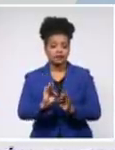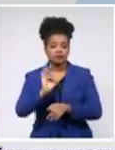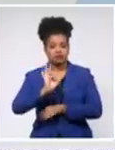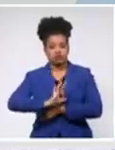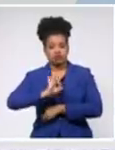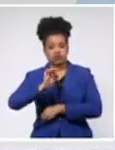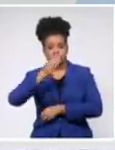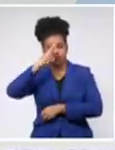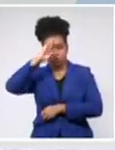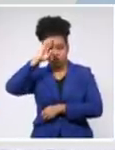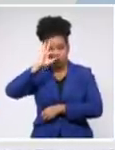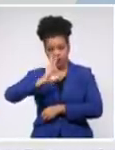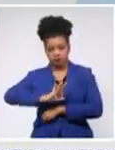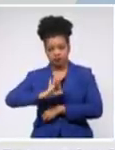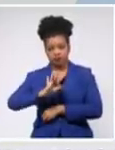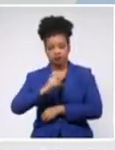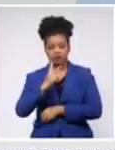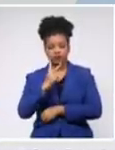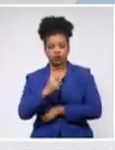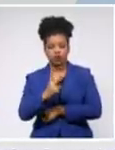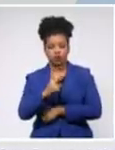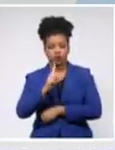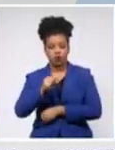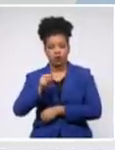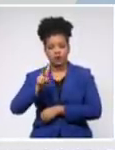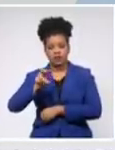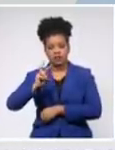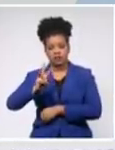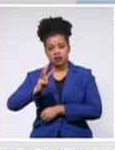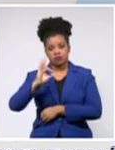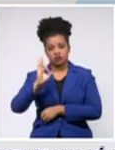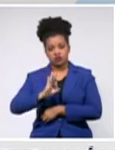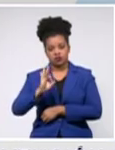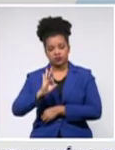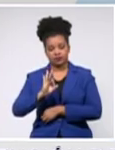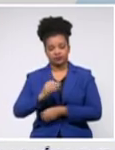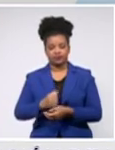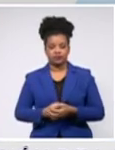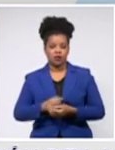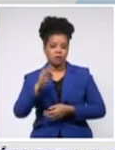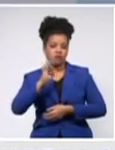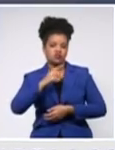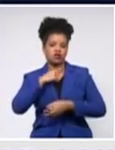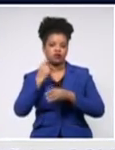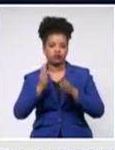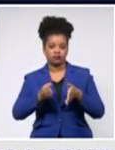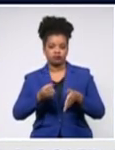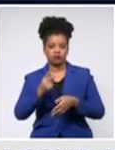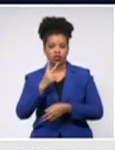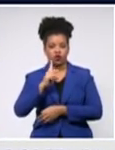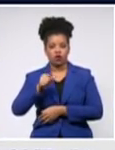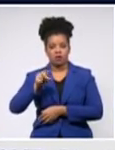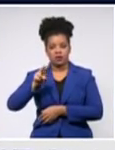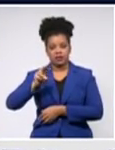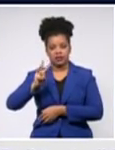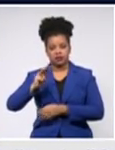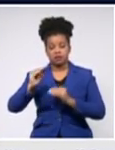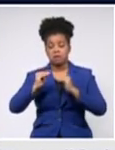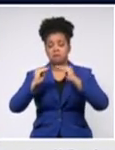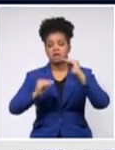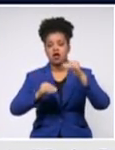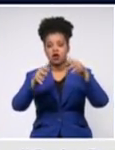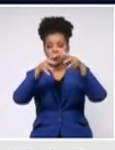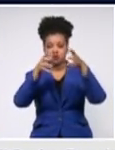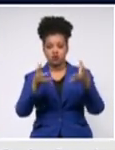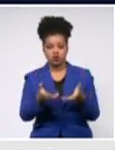de 2,23%, inferior a la letalidad del mundo, que es de